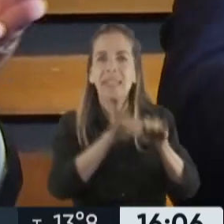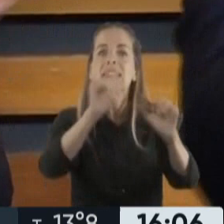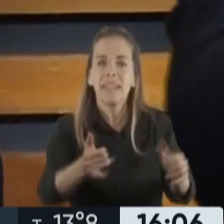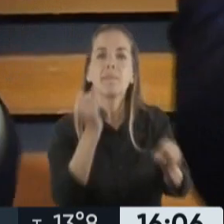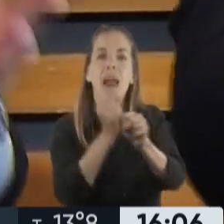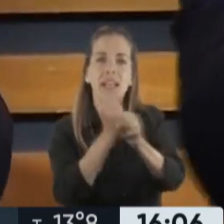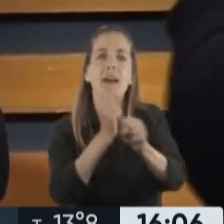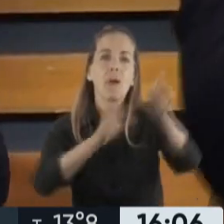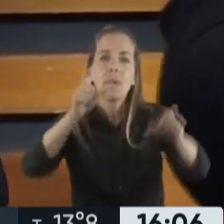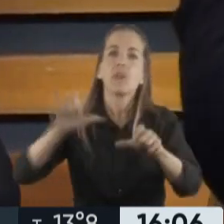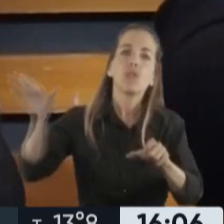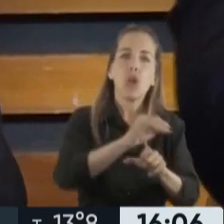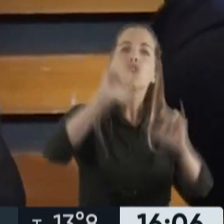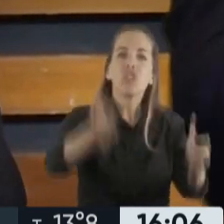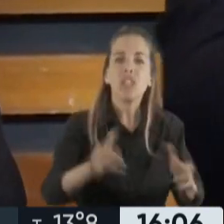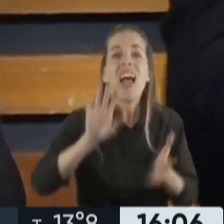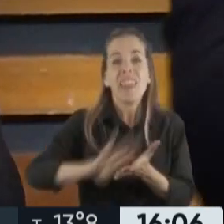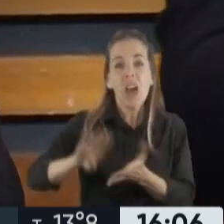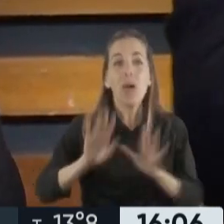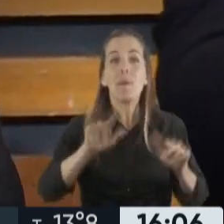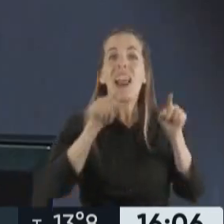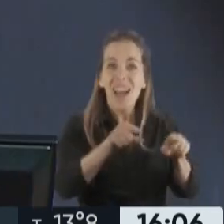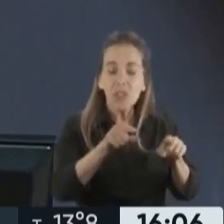Sí, nos estamos endeudando para eso.